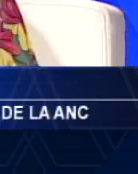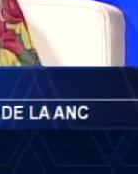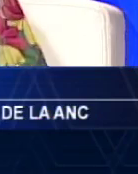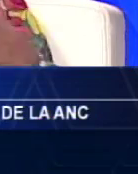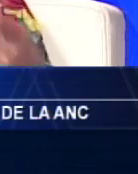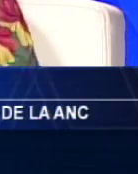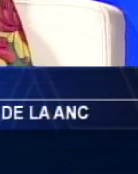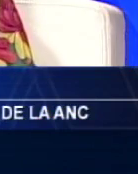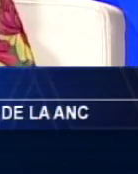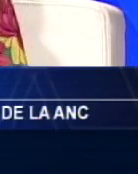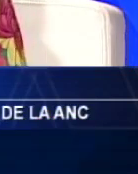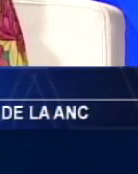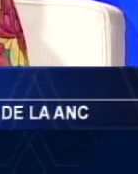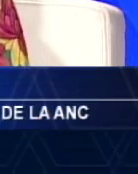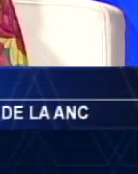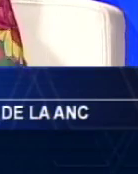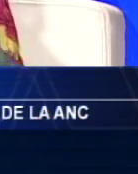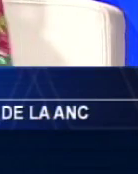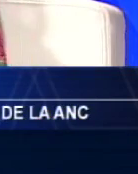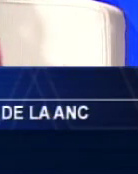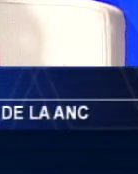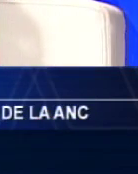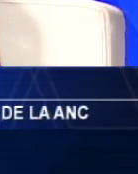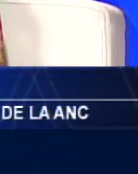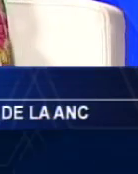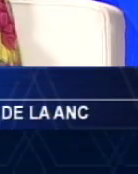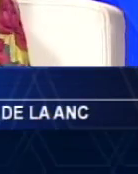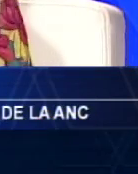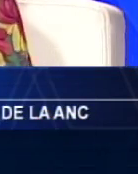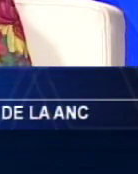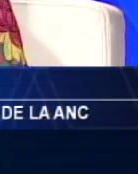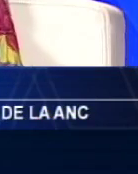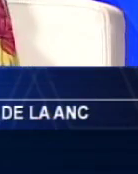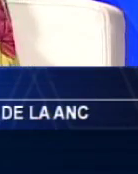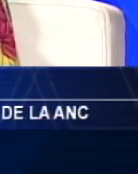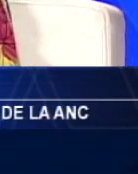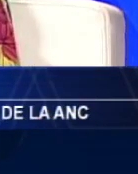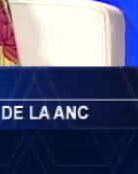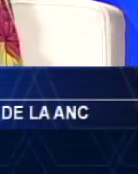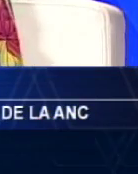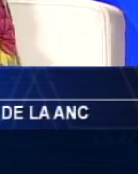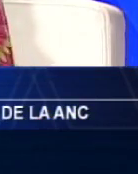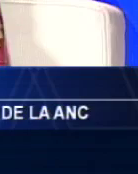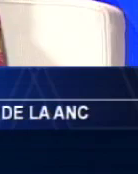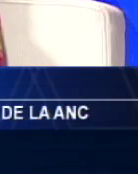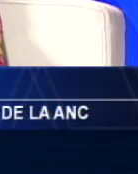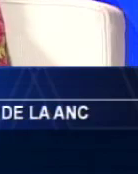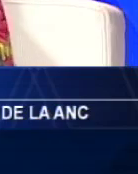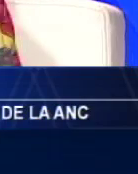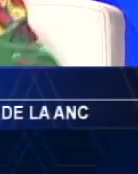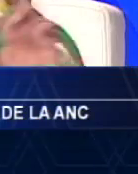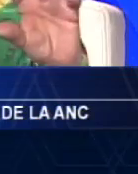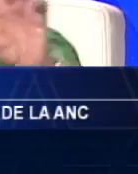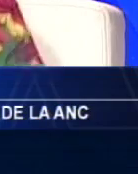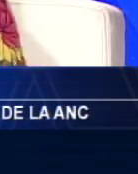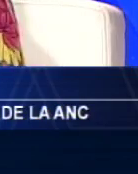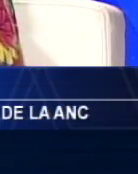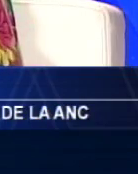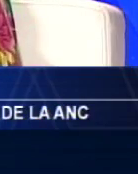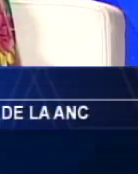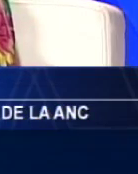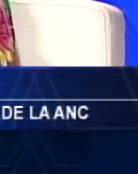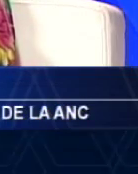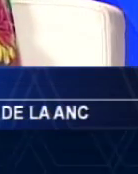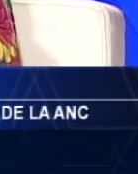desestabilización pretendiendo nuevamente descalificar las actuaciones del Consejo Nacional Electoral. Esta jugada